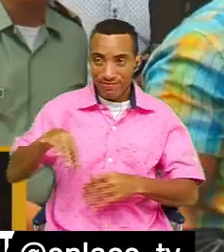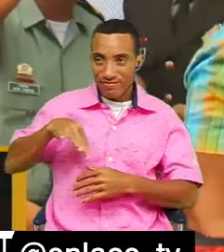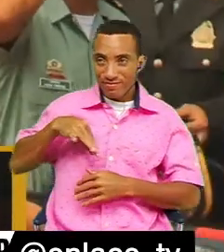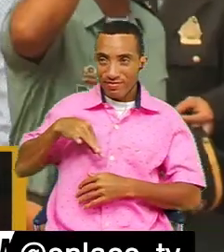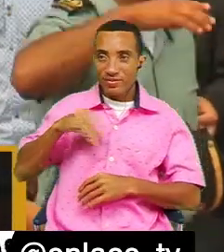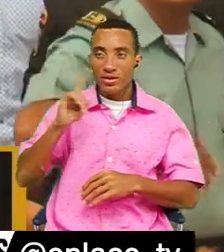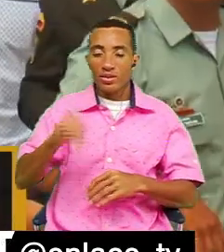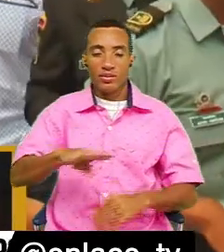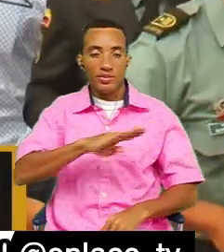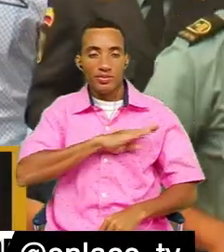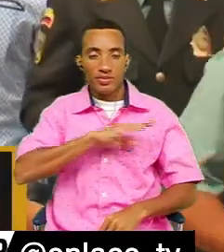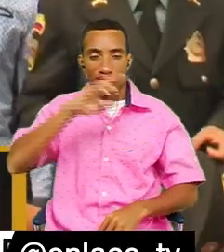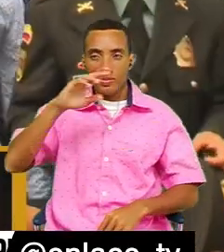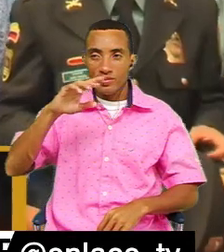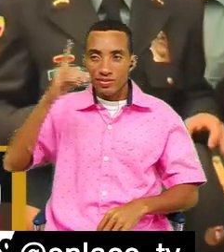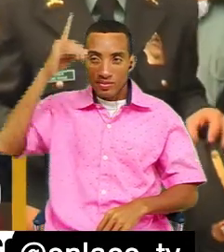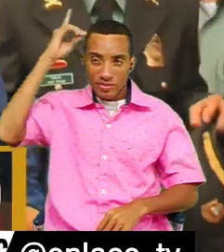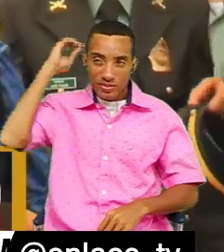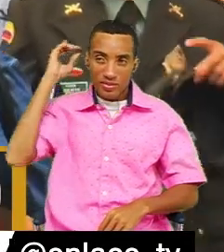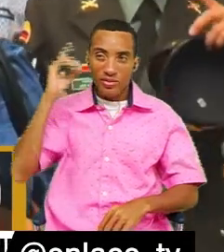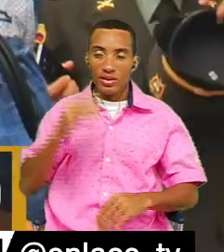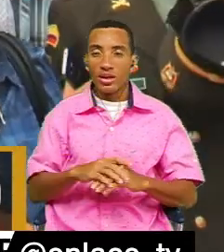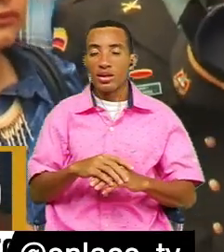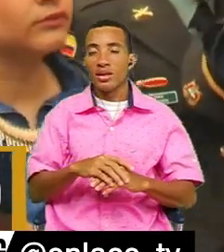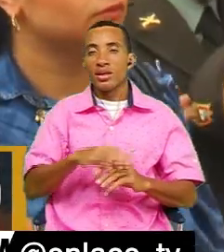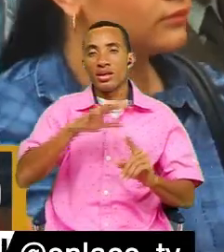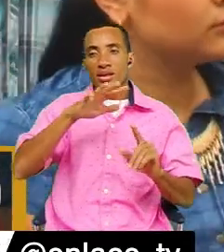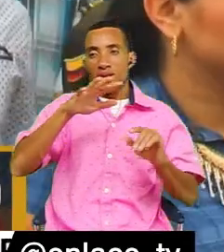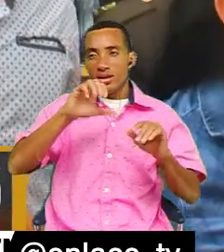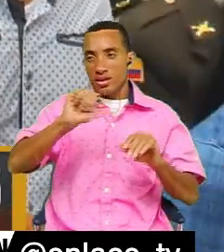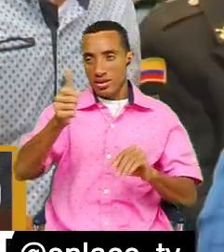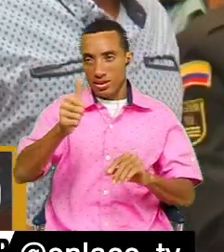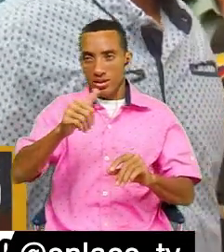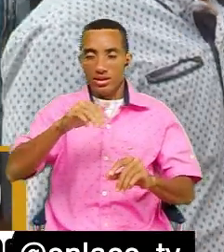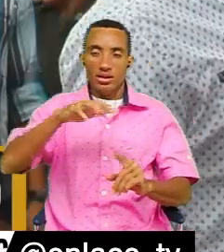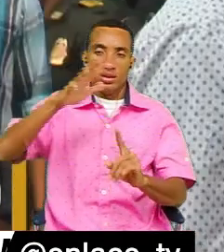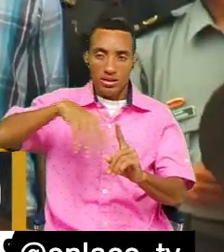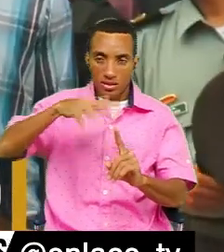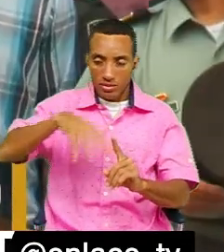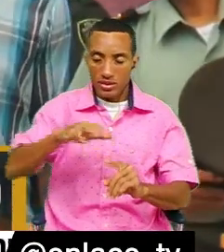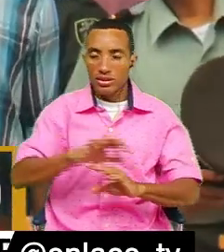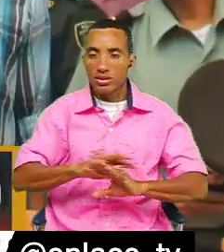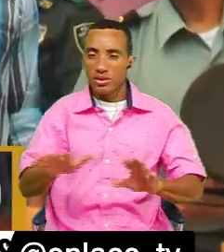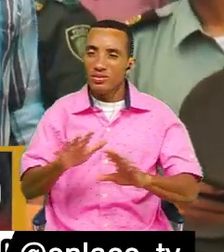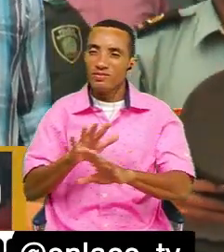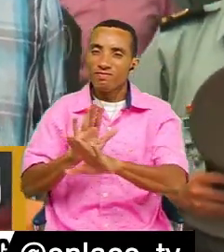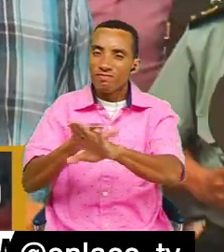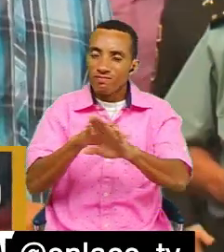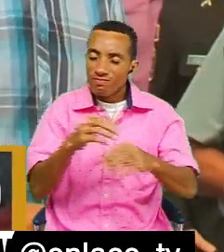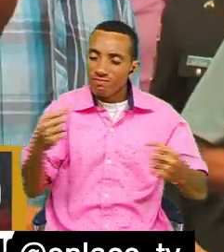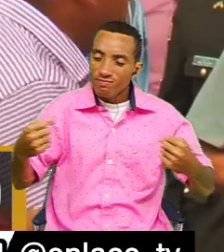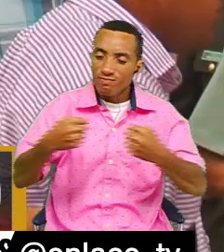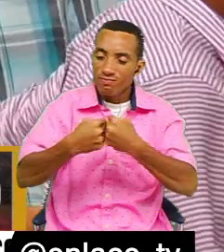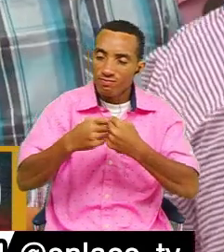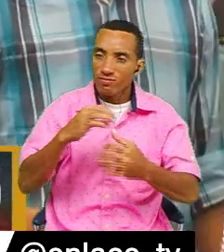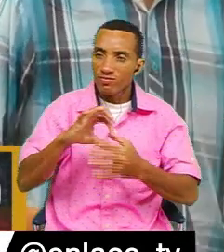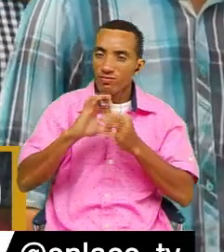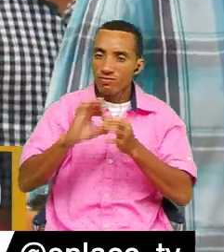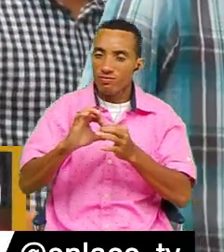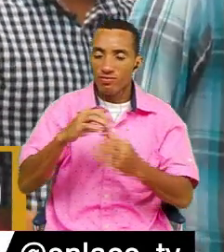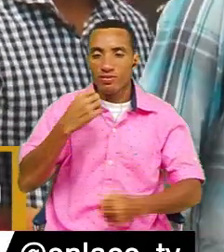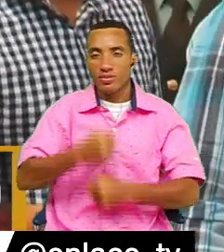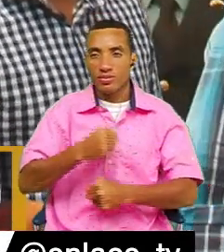la administración municipal. En estos 10 meses hemos trabajado de la mano, hemos presentado buenos